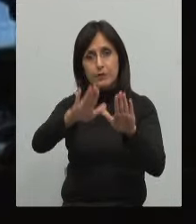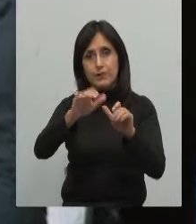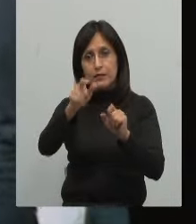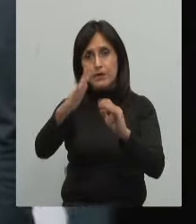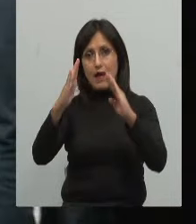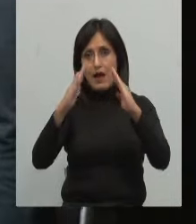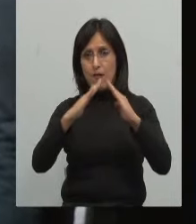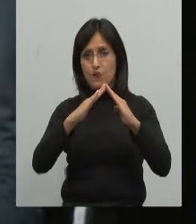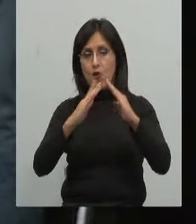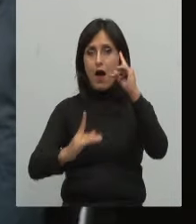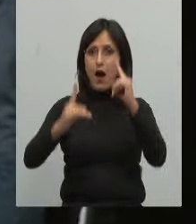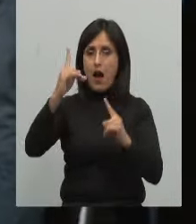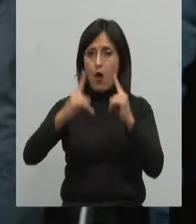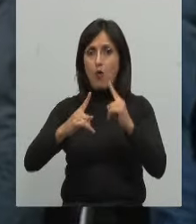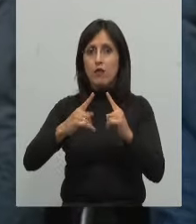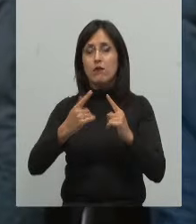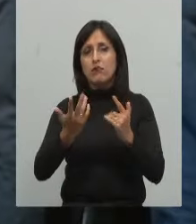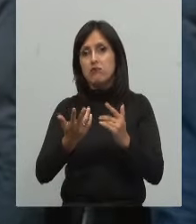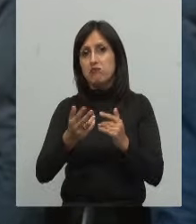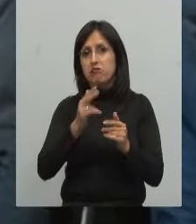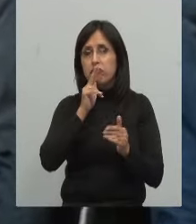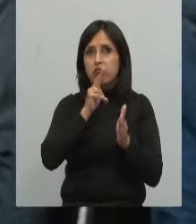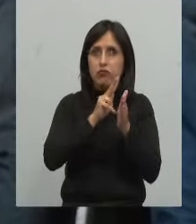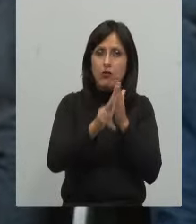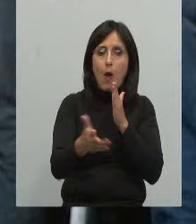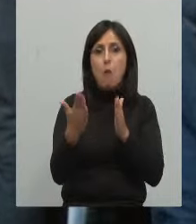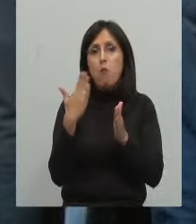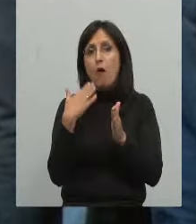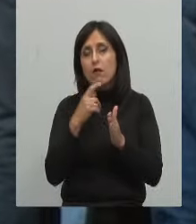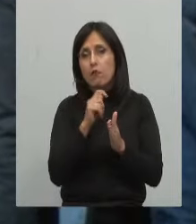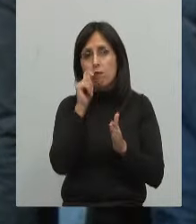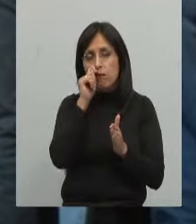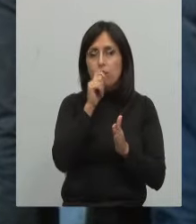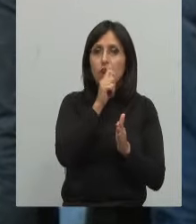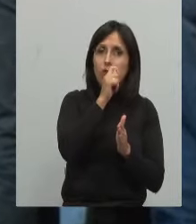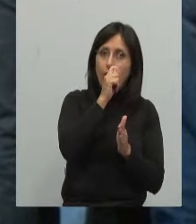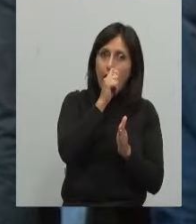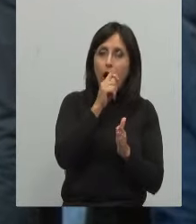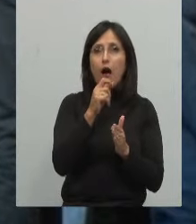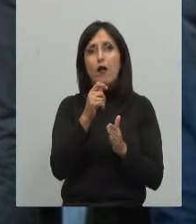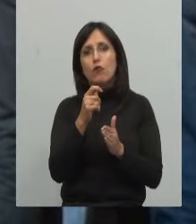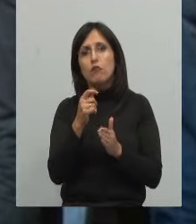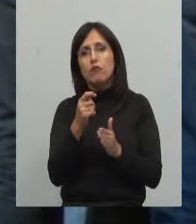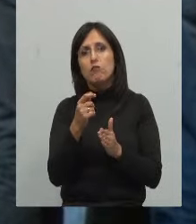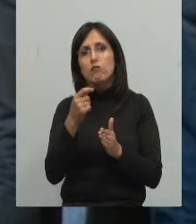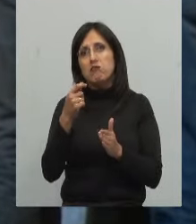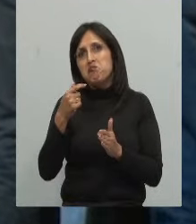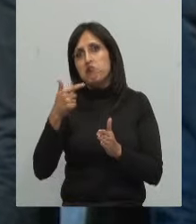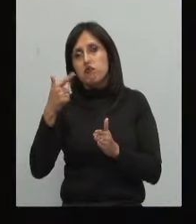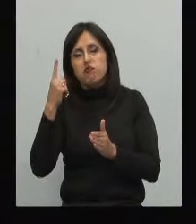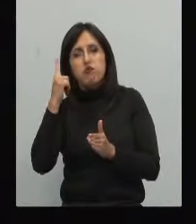porque aparentemente nos decían de que podía estar drogado, que estaba ahí en una casilla. Bueno,